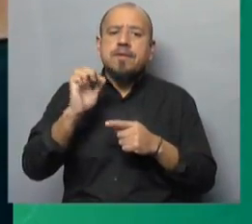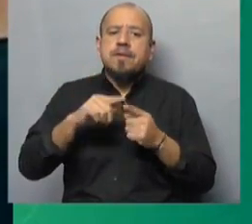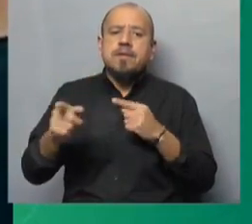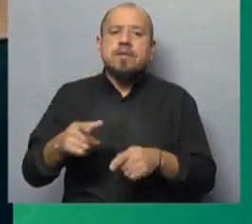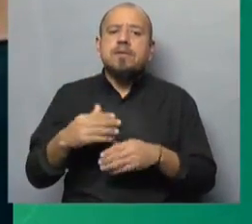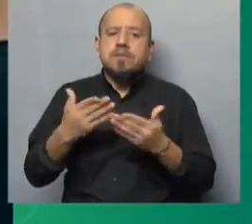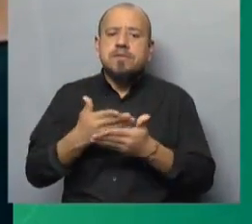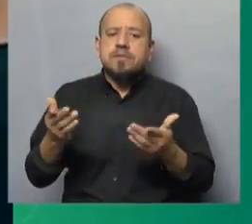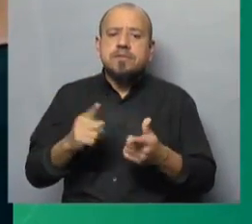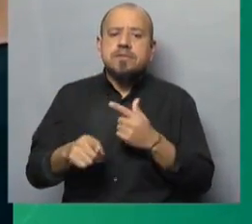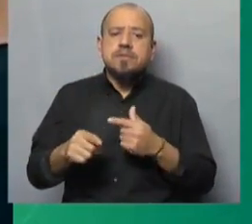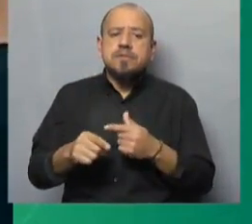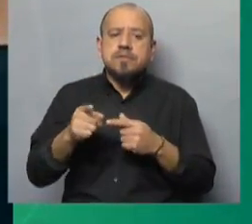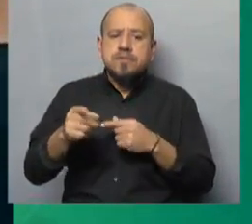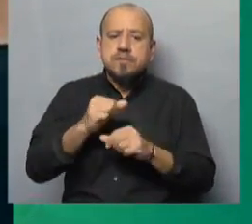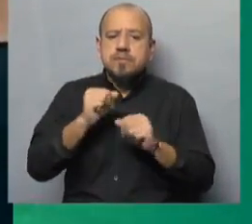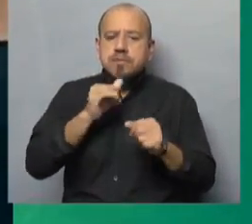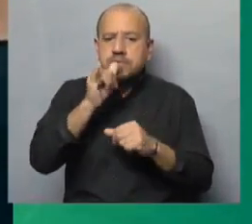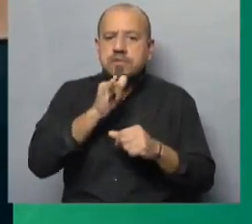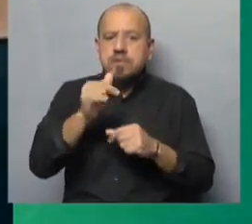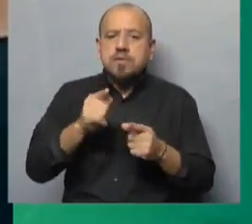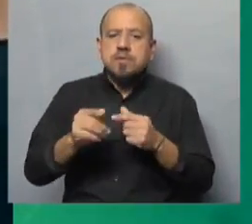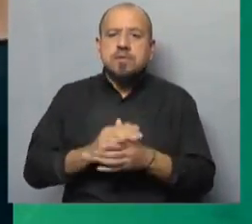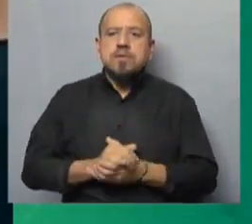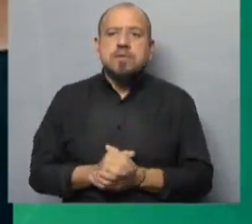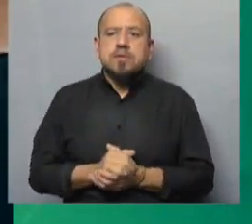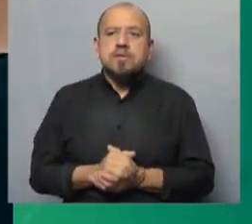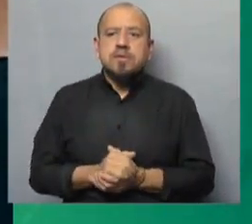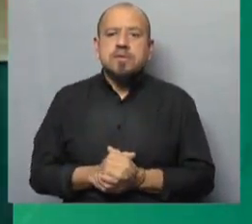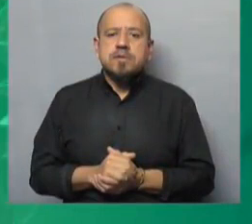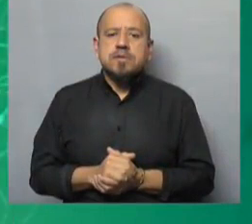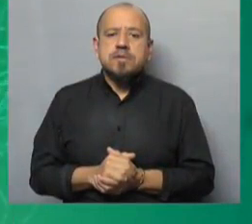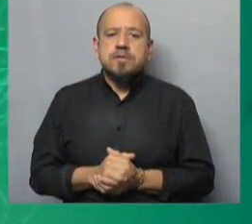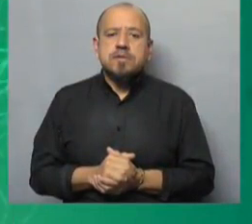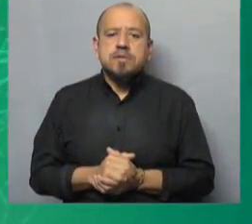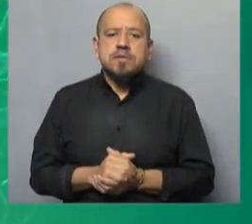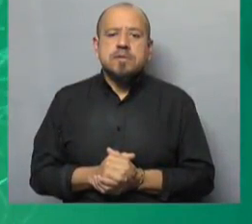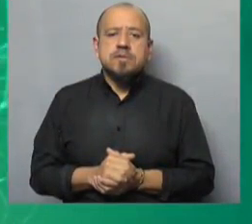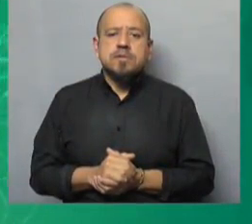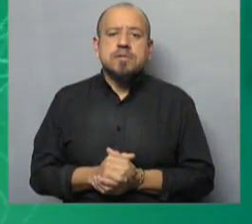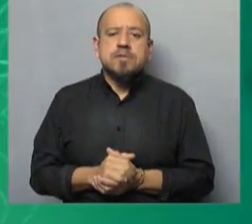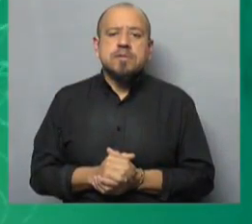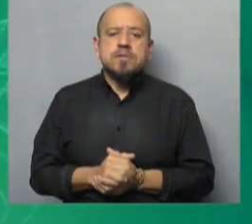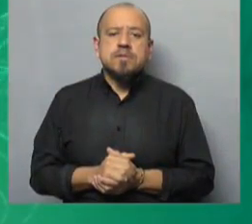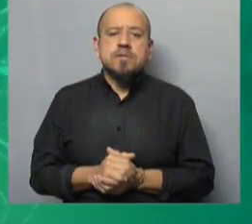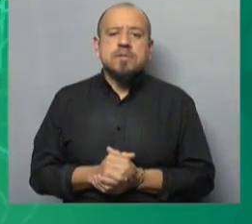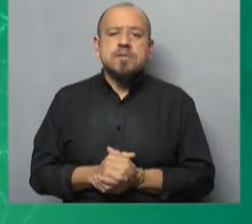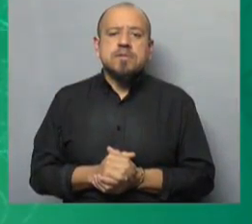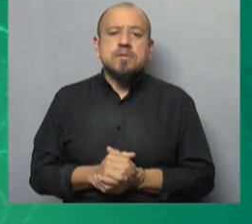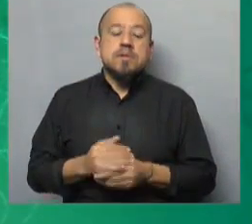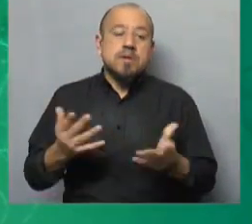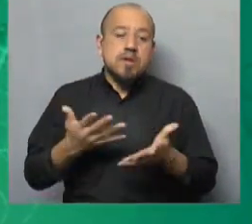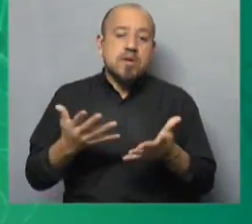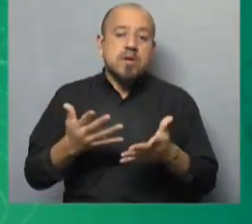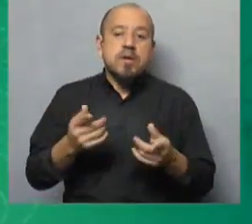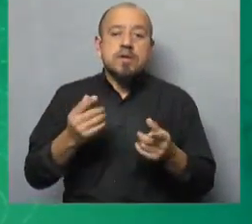ampliamente el te lo puede decir cómo estuvo la regata ahí estaba felipe bueno y para terminar la cuenta de mayor cantidad porque nos